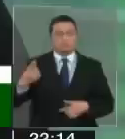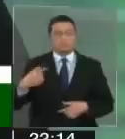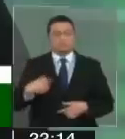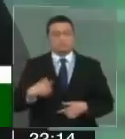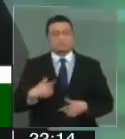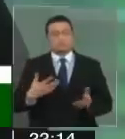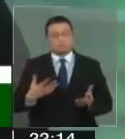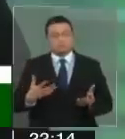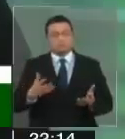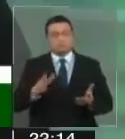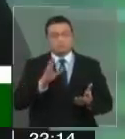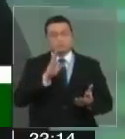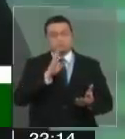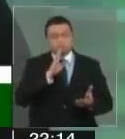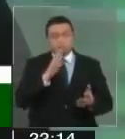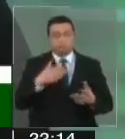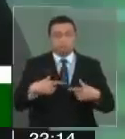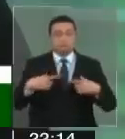digamos,